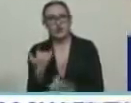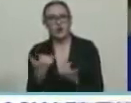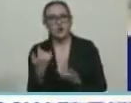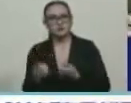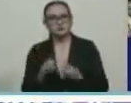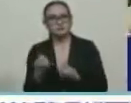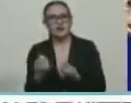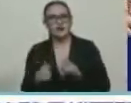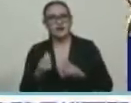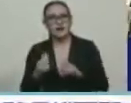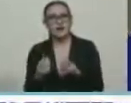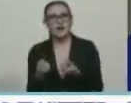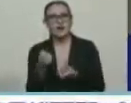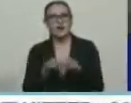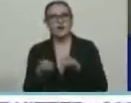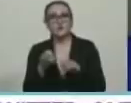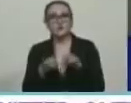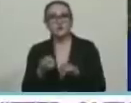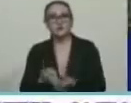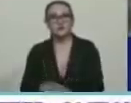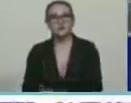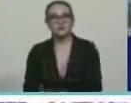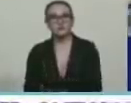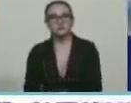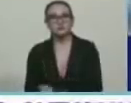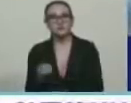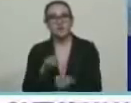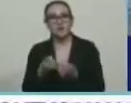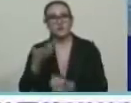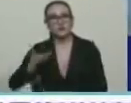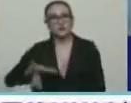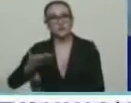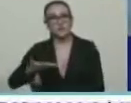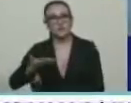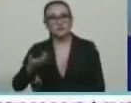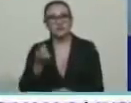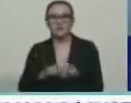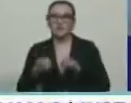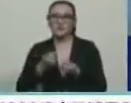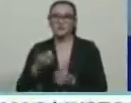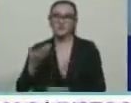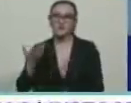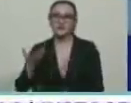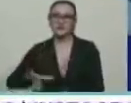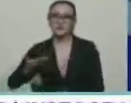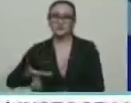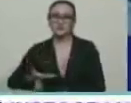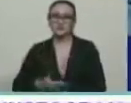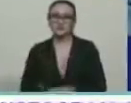economía, la economía, la economía, la economía.